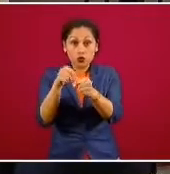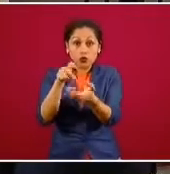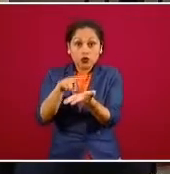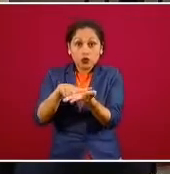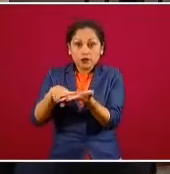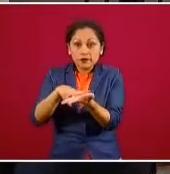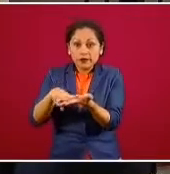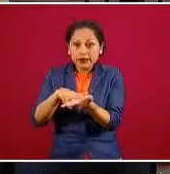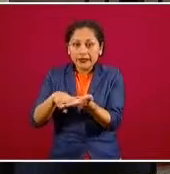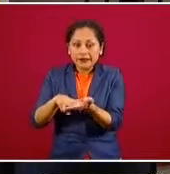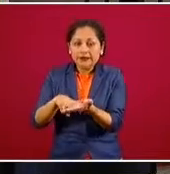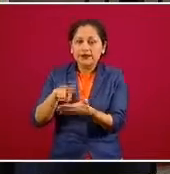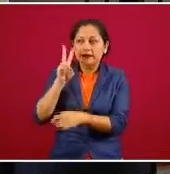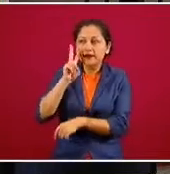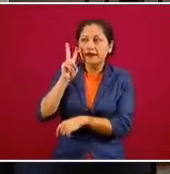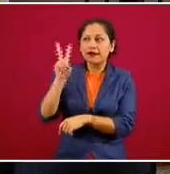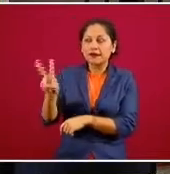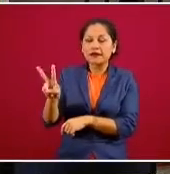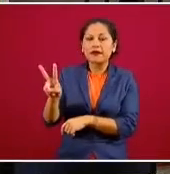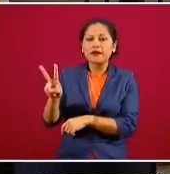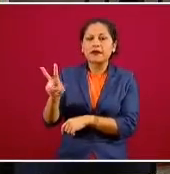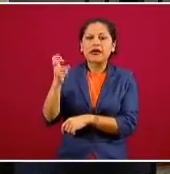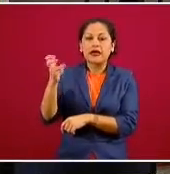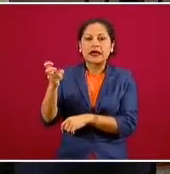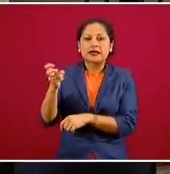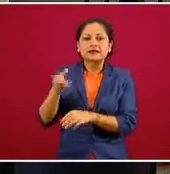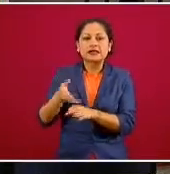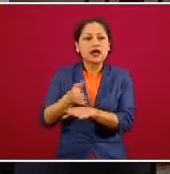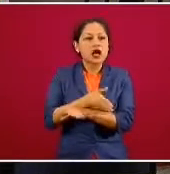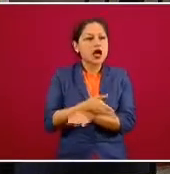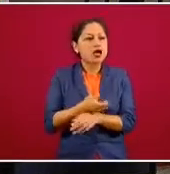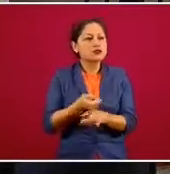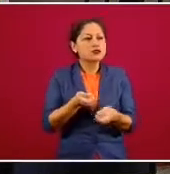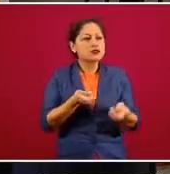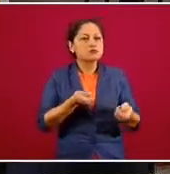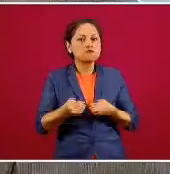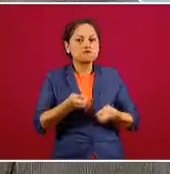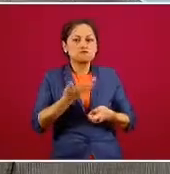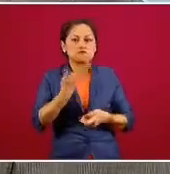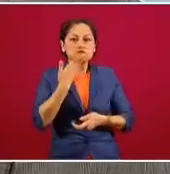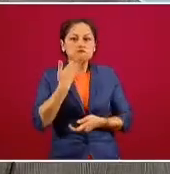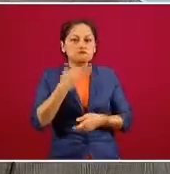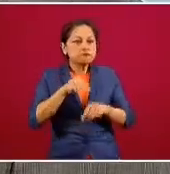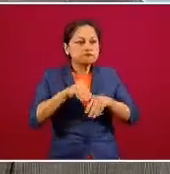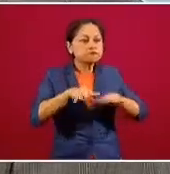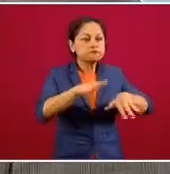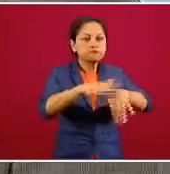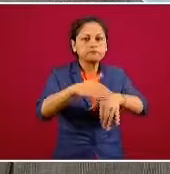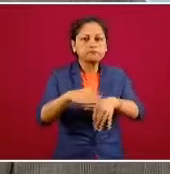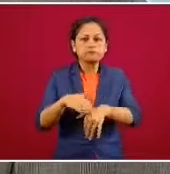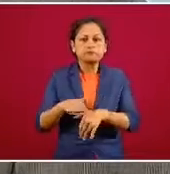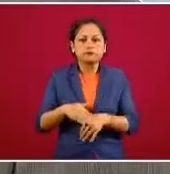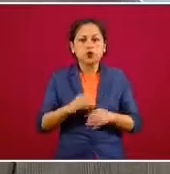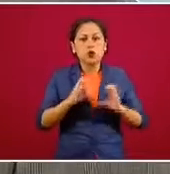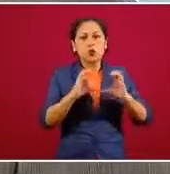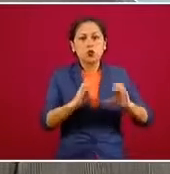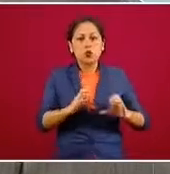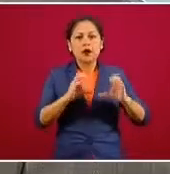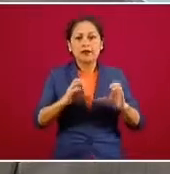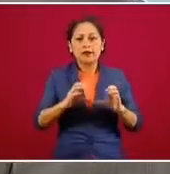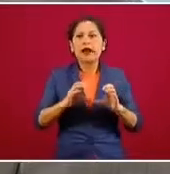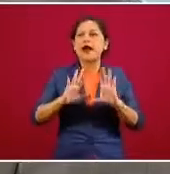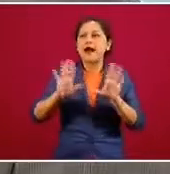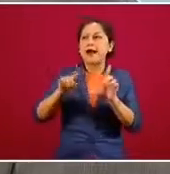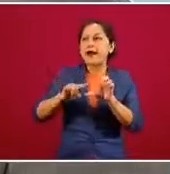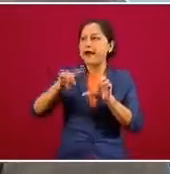que podría pasar si se hicieran las intervenciones. Y este fue el mensaje que transmitimos al jefe de la Nación